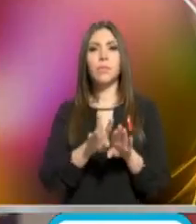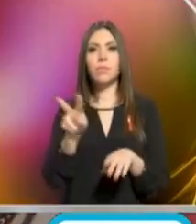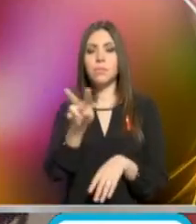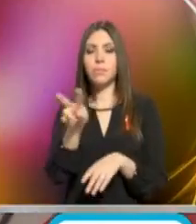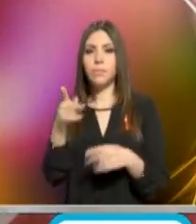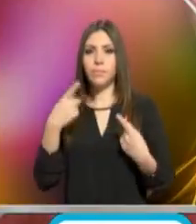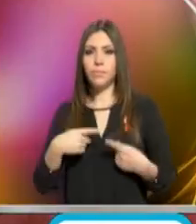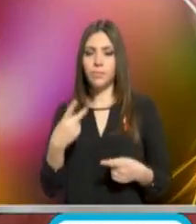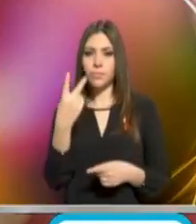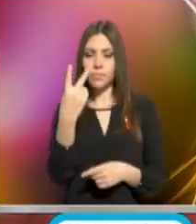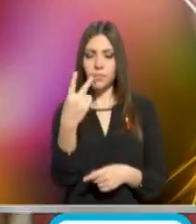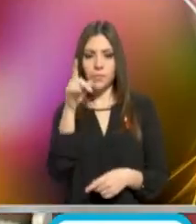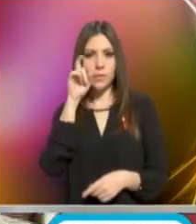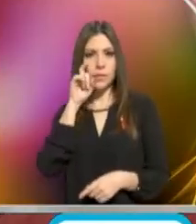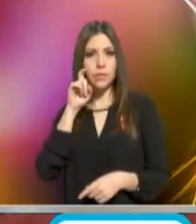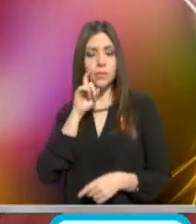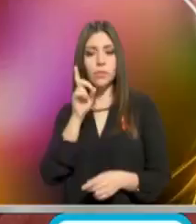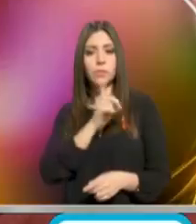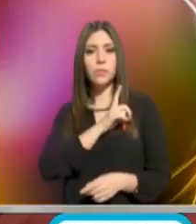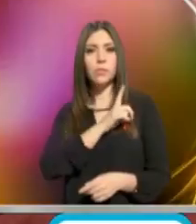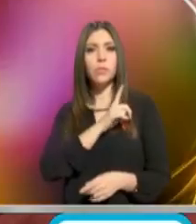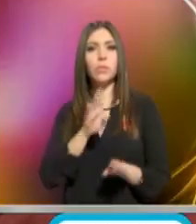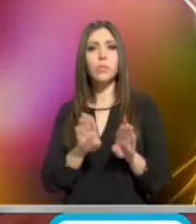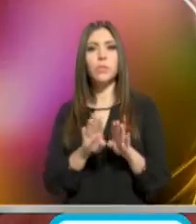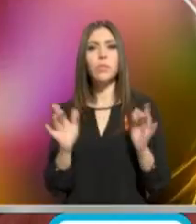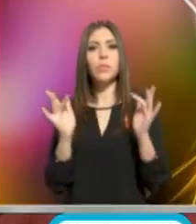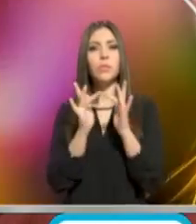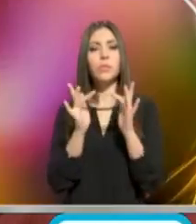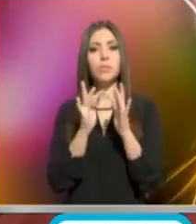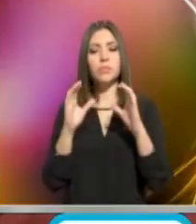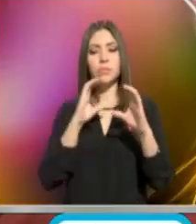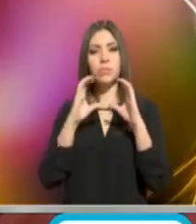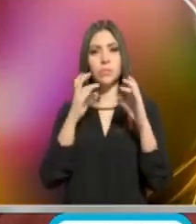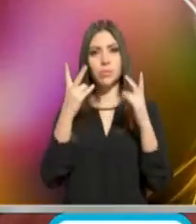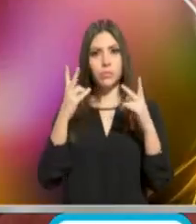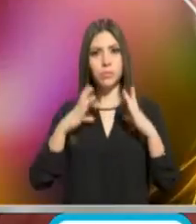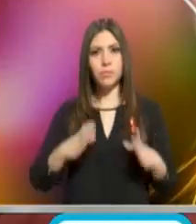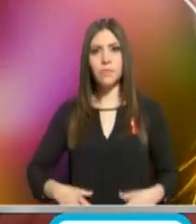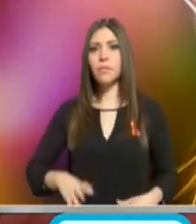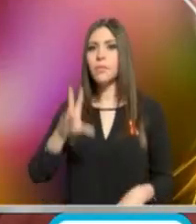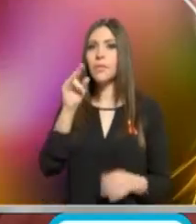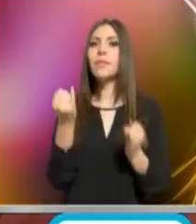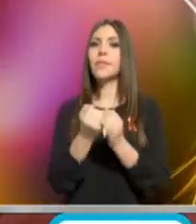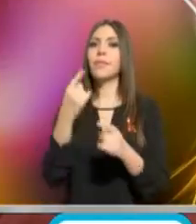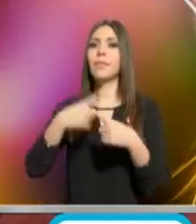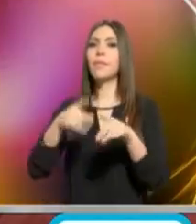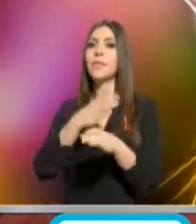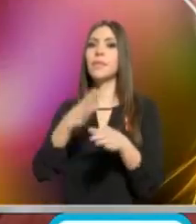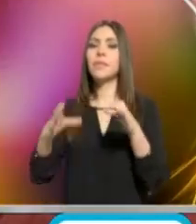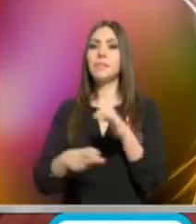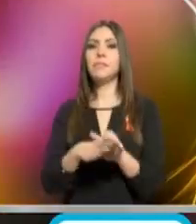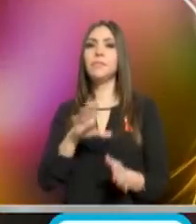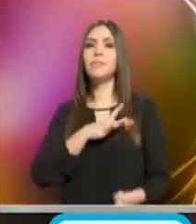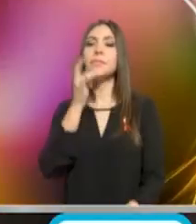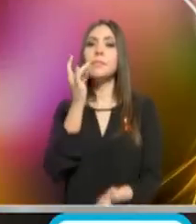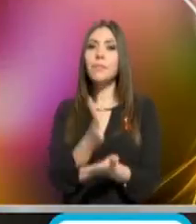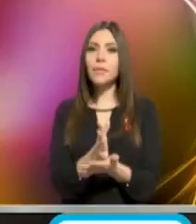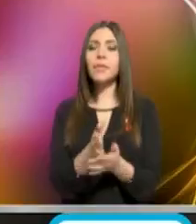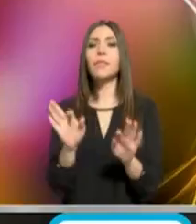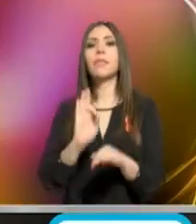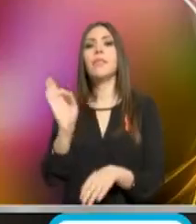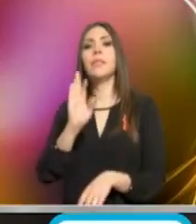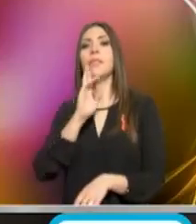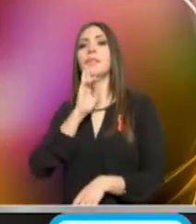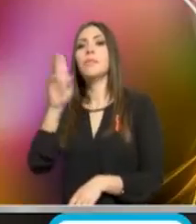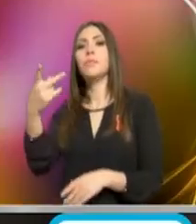sexual, pues no solamente es ese acto físico de la comunicación entre dos cuerpos, sino también todo lo que hay alrededor impacta, por Sí. supuesto, la